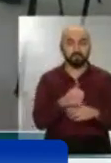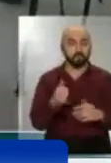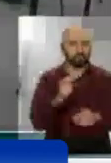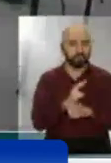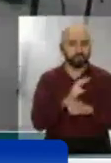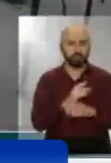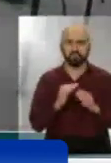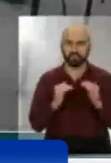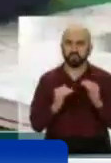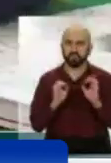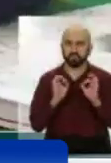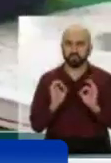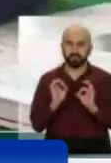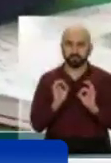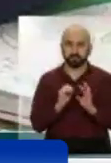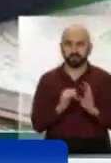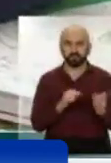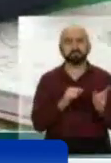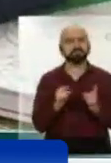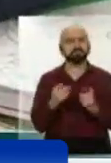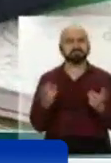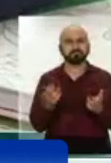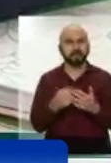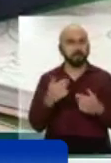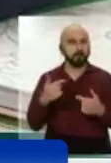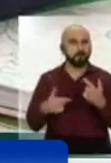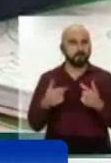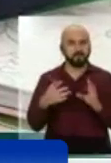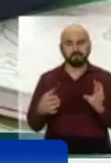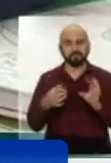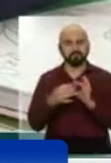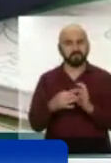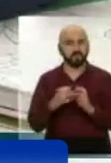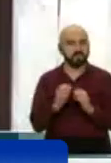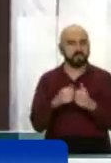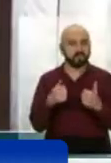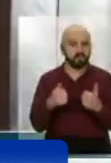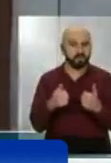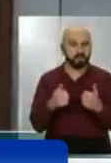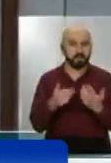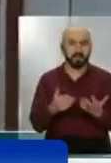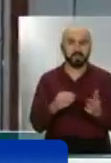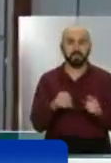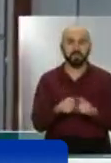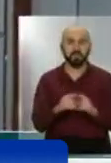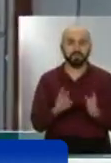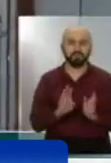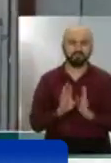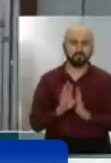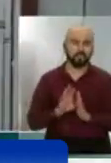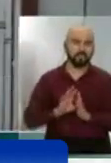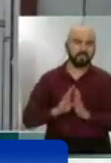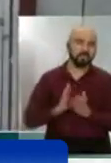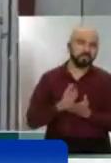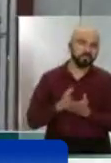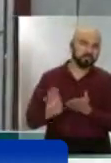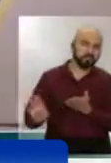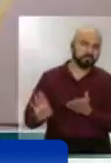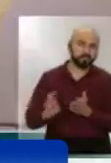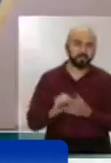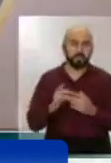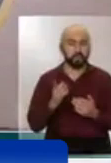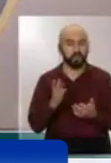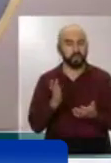esto un tema muy bien político asociado a la directiva que se está dejando de lado el corazón de lo que nos debe preocupar